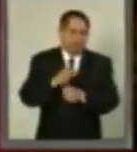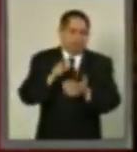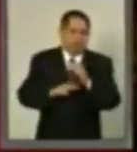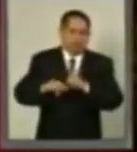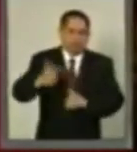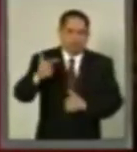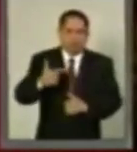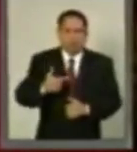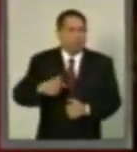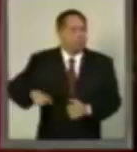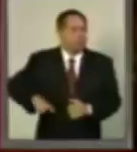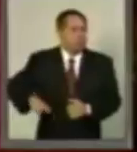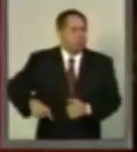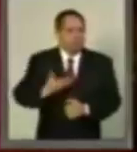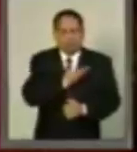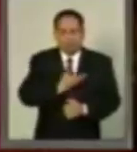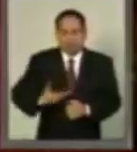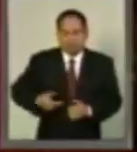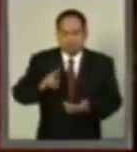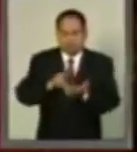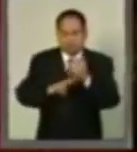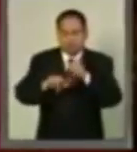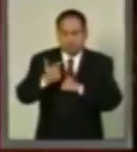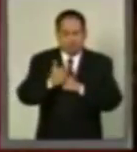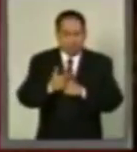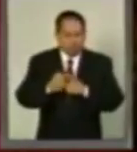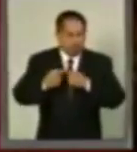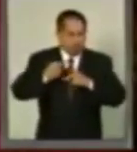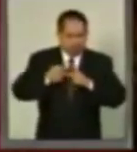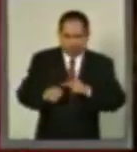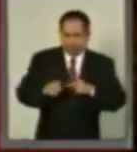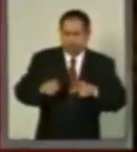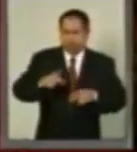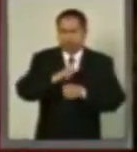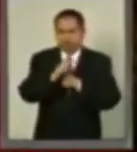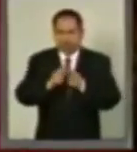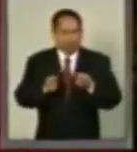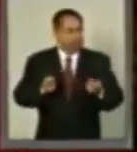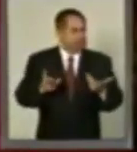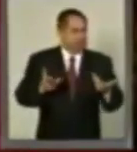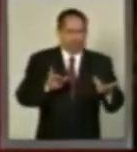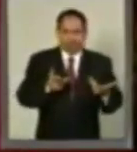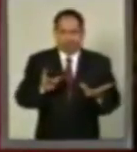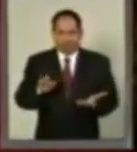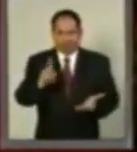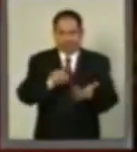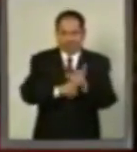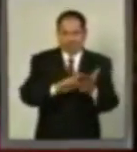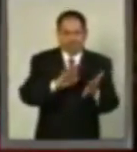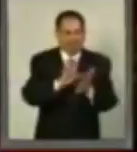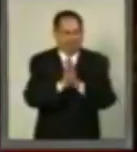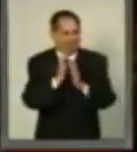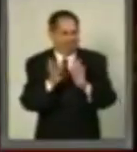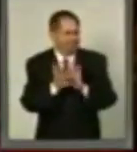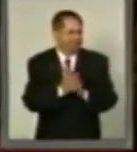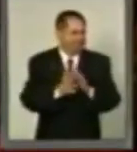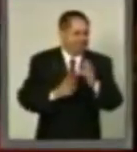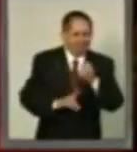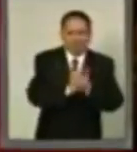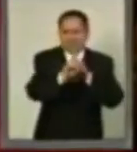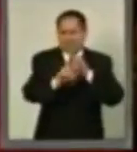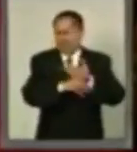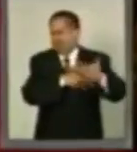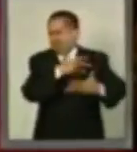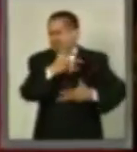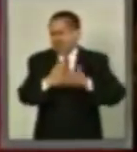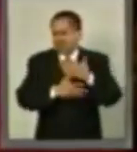gobierno del presidente Peña Nieto recibió un país profundamente agraviado por un fenómeno delictivo creciente